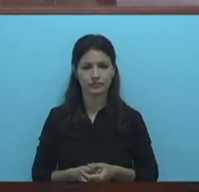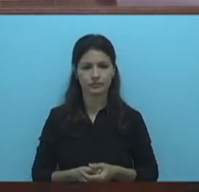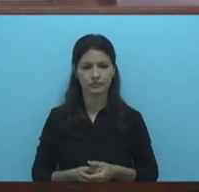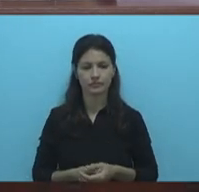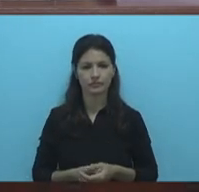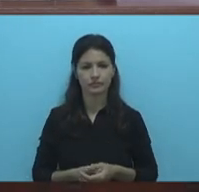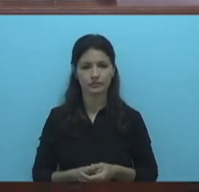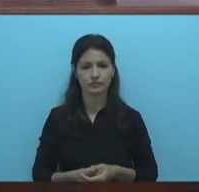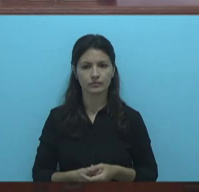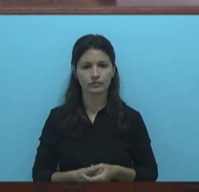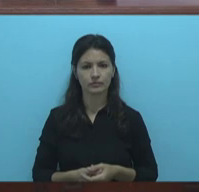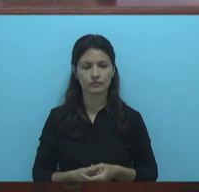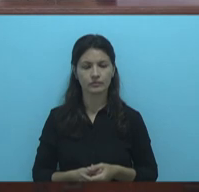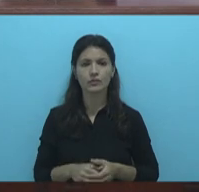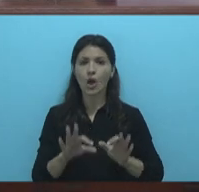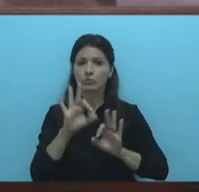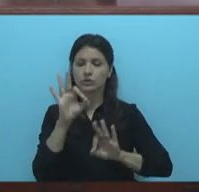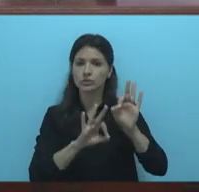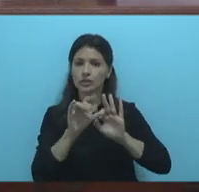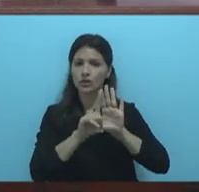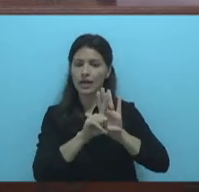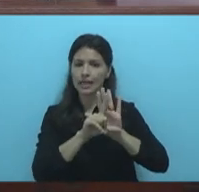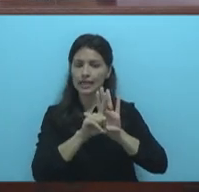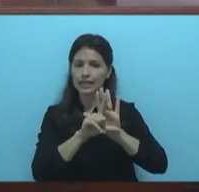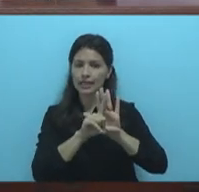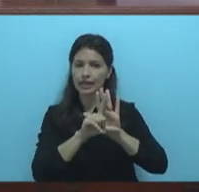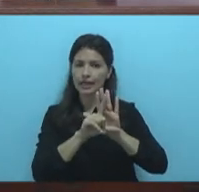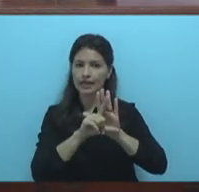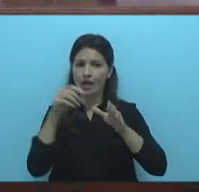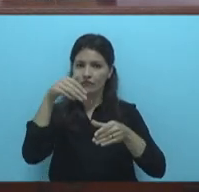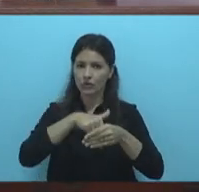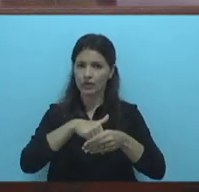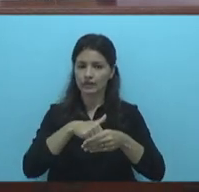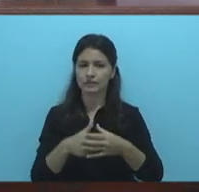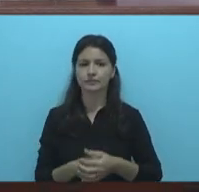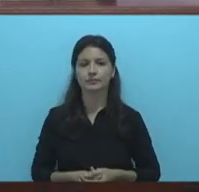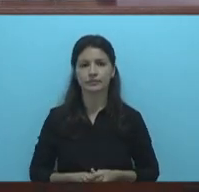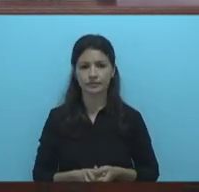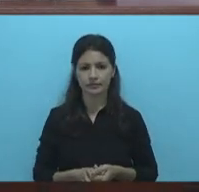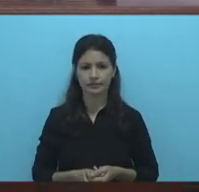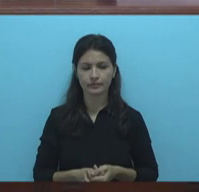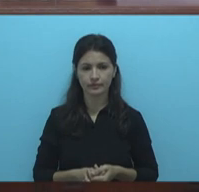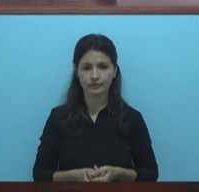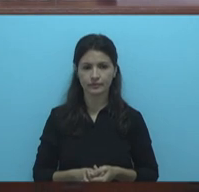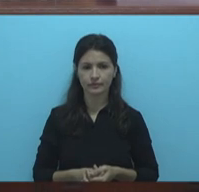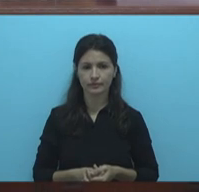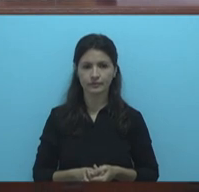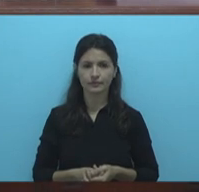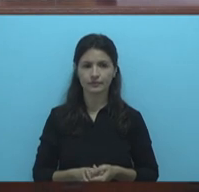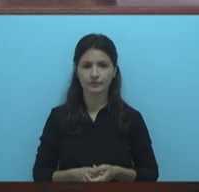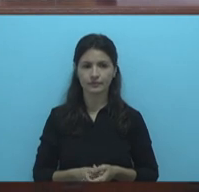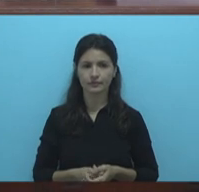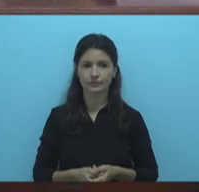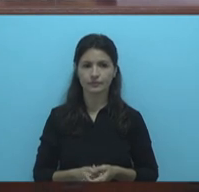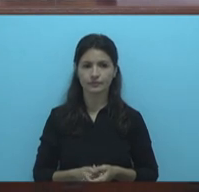A consideración, proyecto de ley en general leído por secretaría. Les pido que expresen su voto